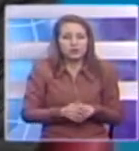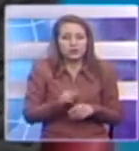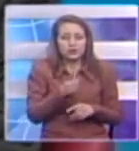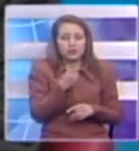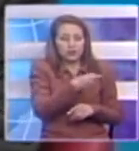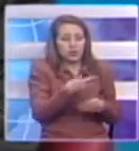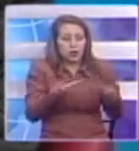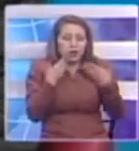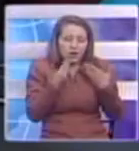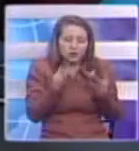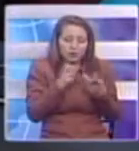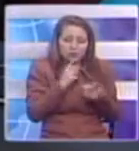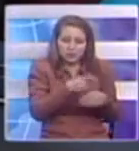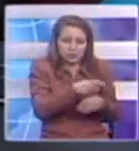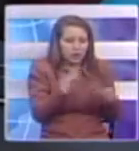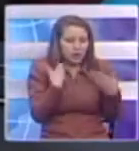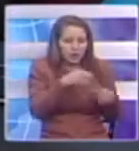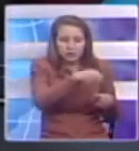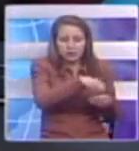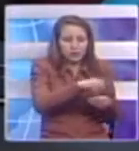Guayaquil. Exactamente. Es verdad. Y